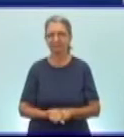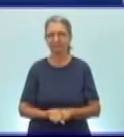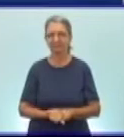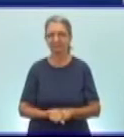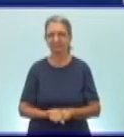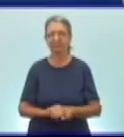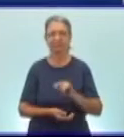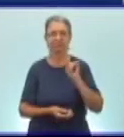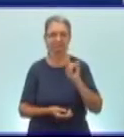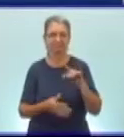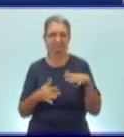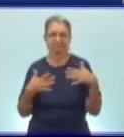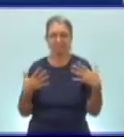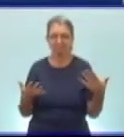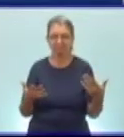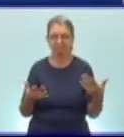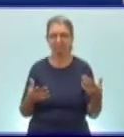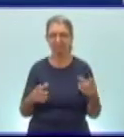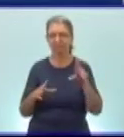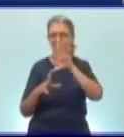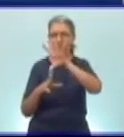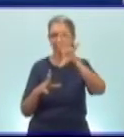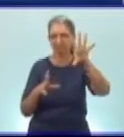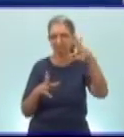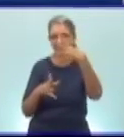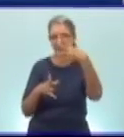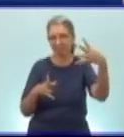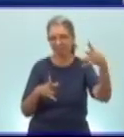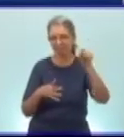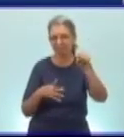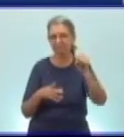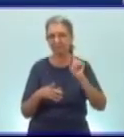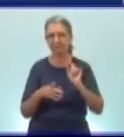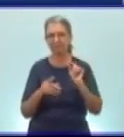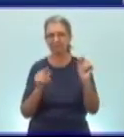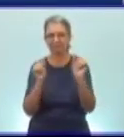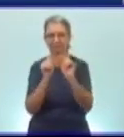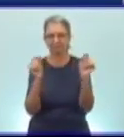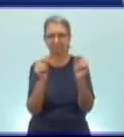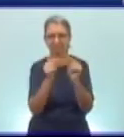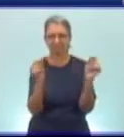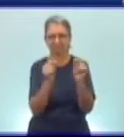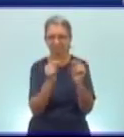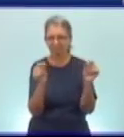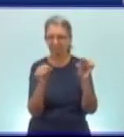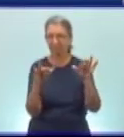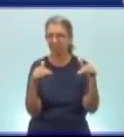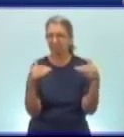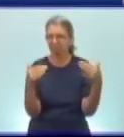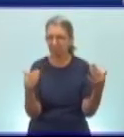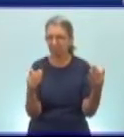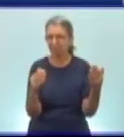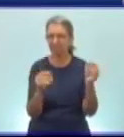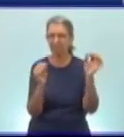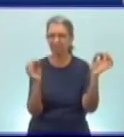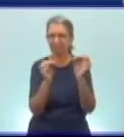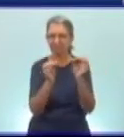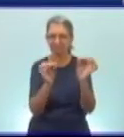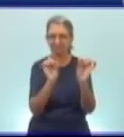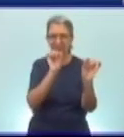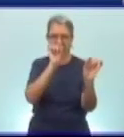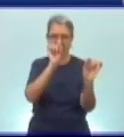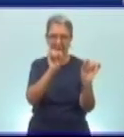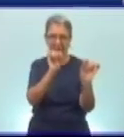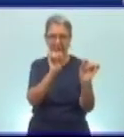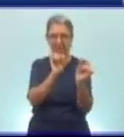Bueno, aquí está. Aquí tenemos una gráfica, por supuesto, donde tenemos este sistema oscilante que a partir de que es rebasado de su posición de